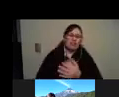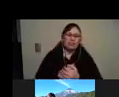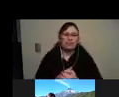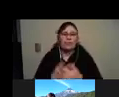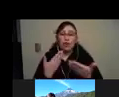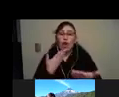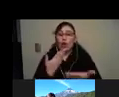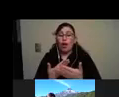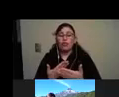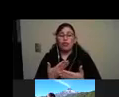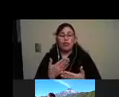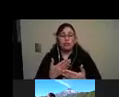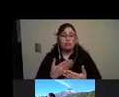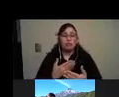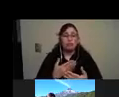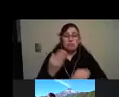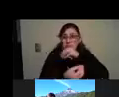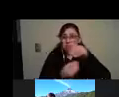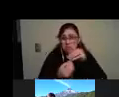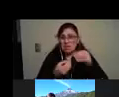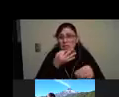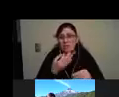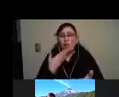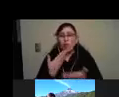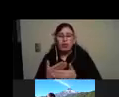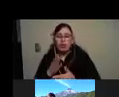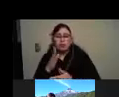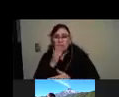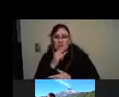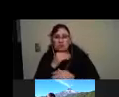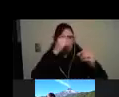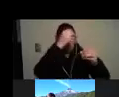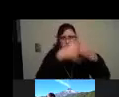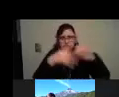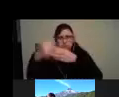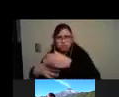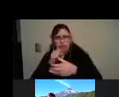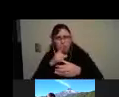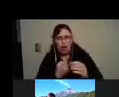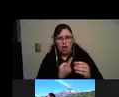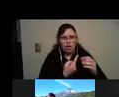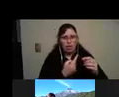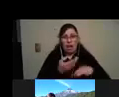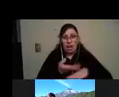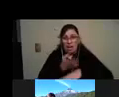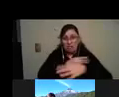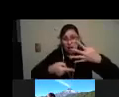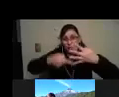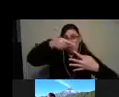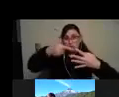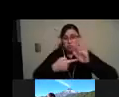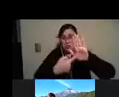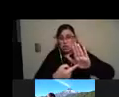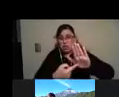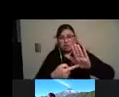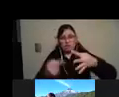poder tipificar clínicamente o categorizar al niño desde el punto de vista motor en relación a alguno de los